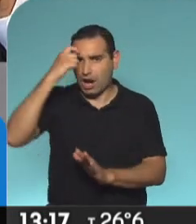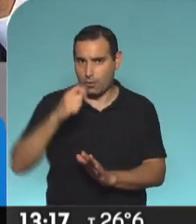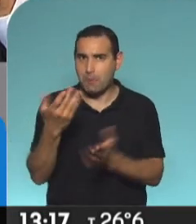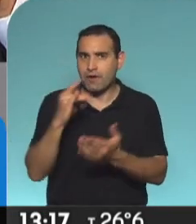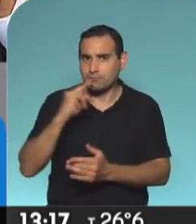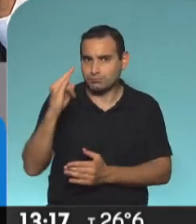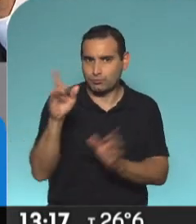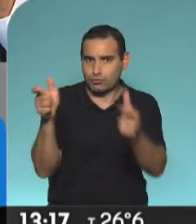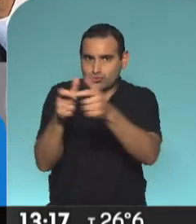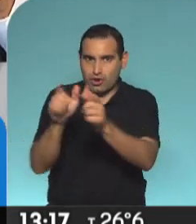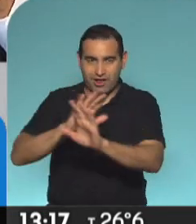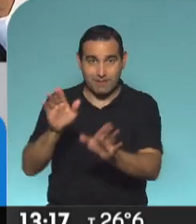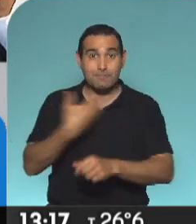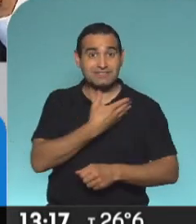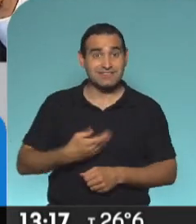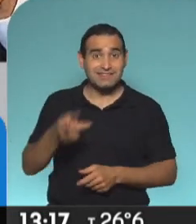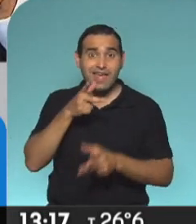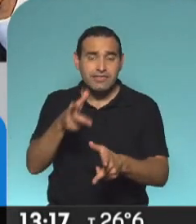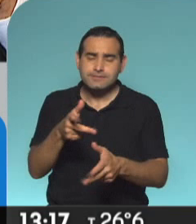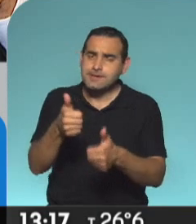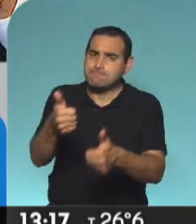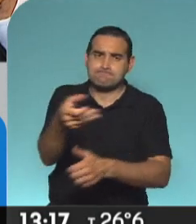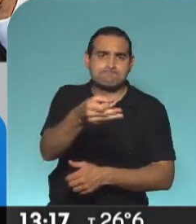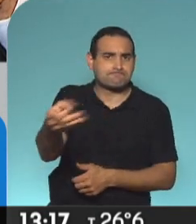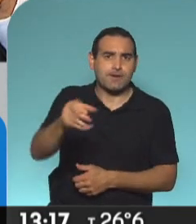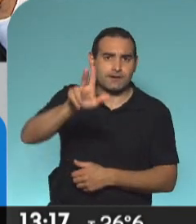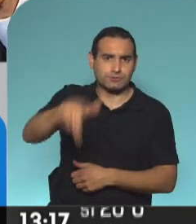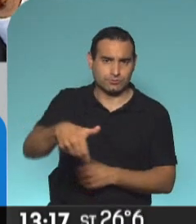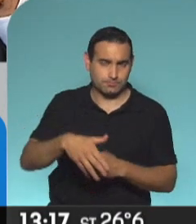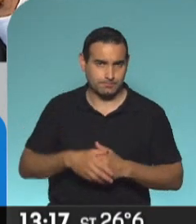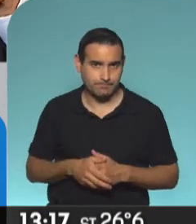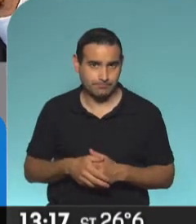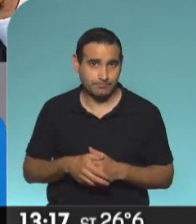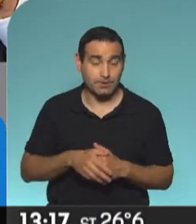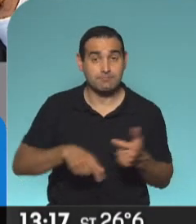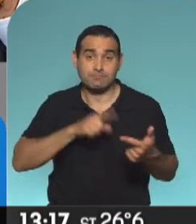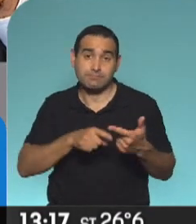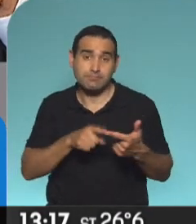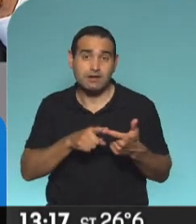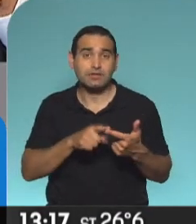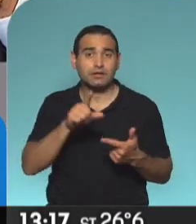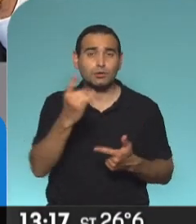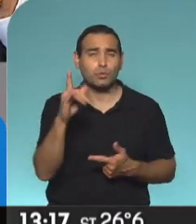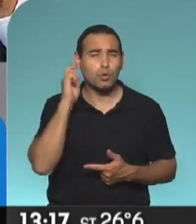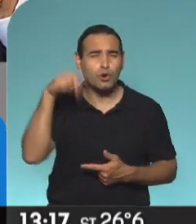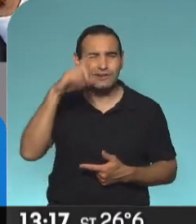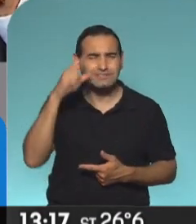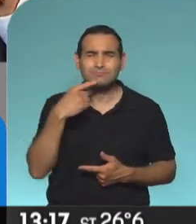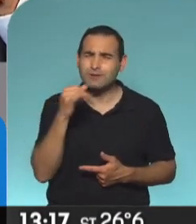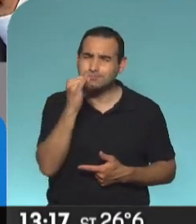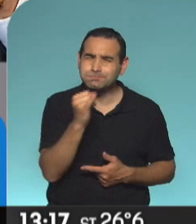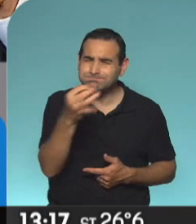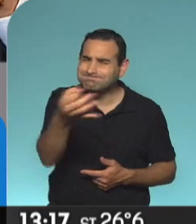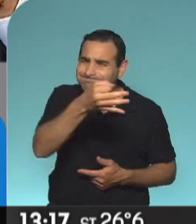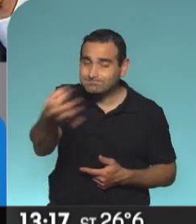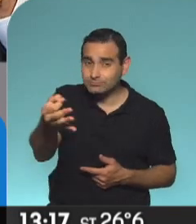del presidente del Consejo me parece que tienen gran importancia. Pero por otro lado, la palabra de Lugones es muy acertada, porque